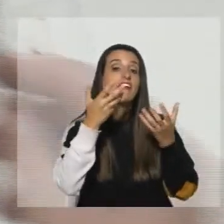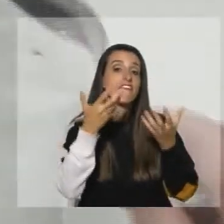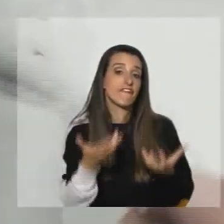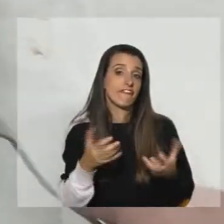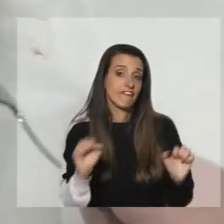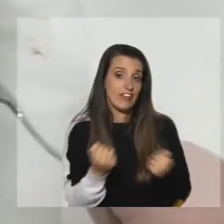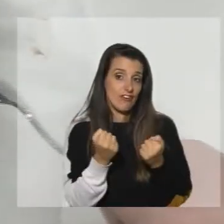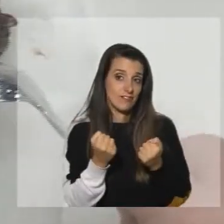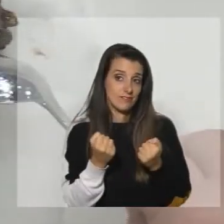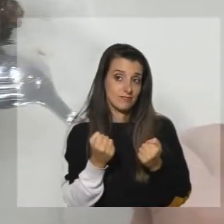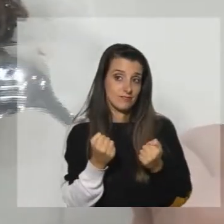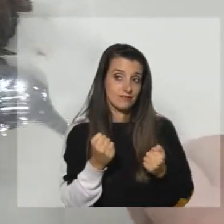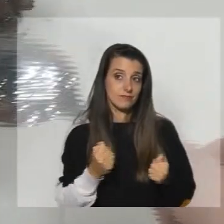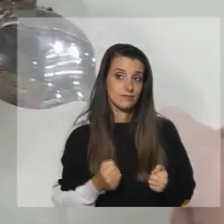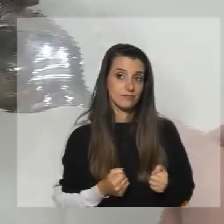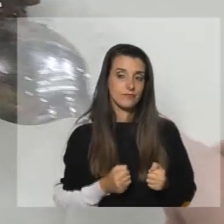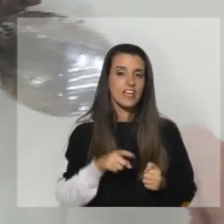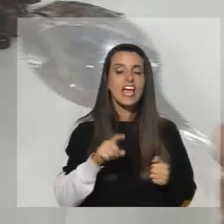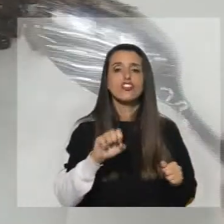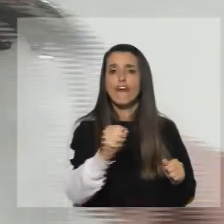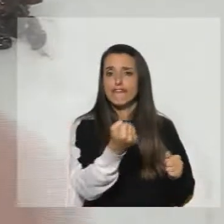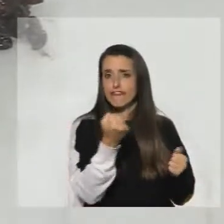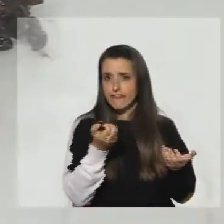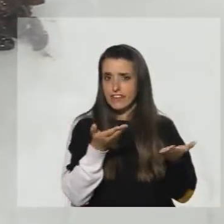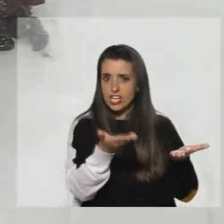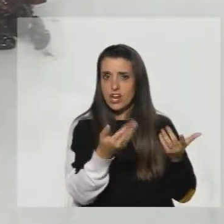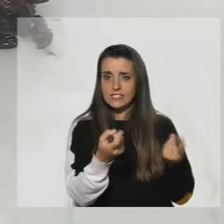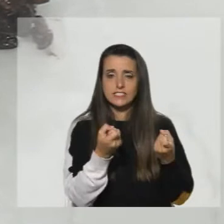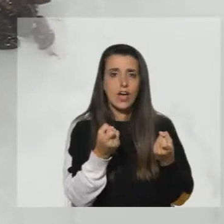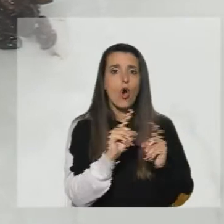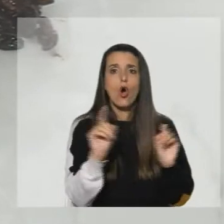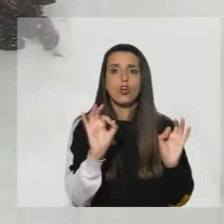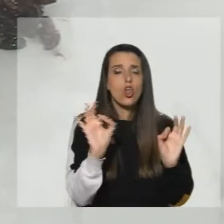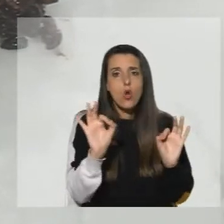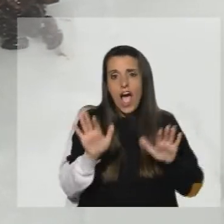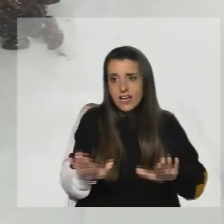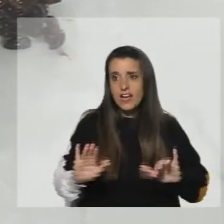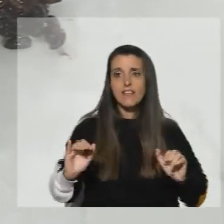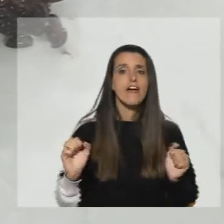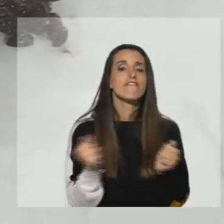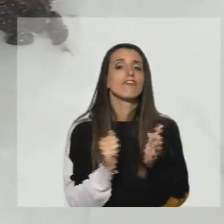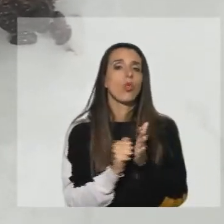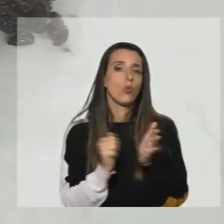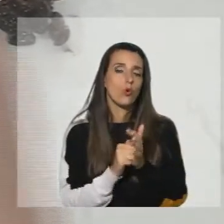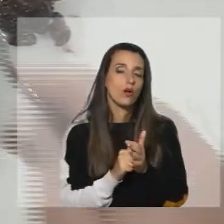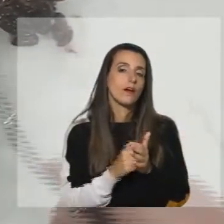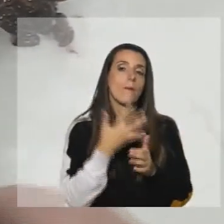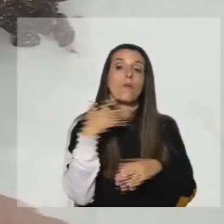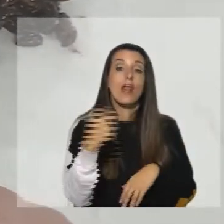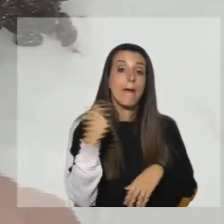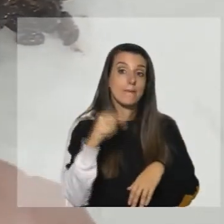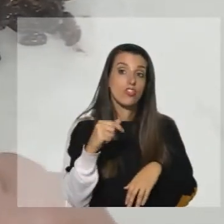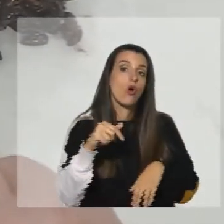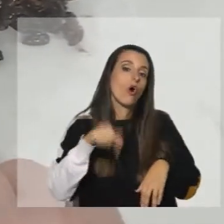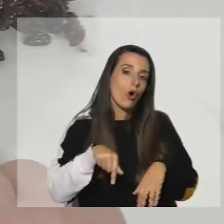¿no? Exacto. Que se cristalice. ¿Necesita ir al frío o con dejarlo acá a temperatura ambiente? Dejarlo a temperatura ambiente va a estar. Yo, pues si estamos apurados, capaz